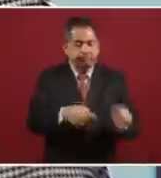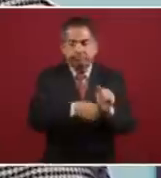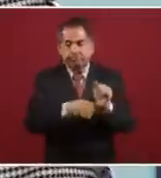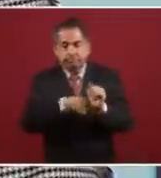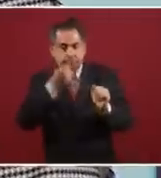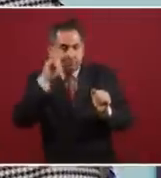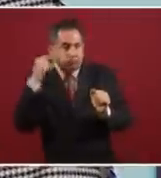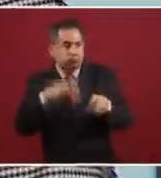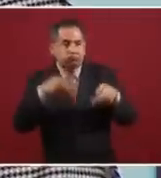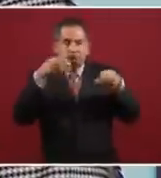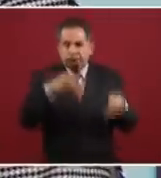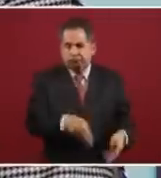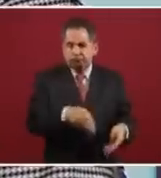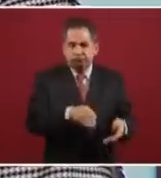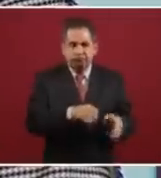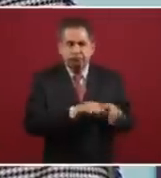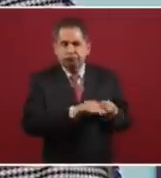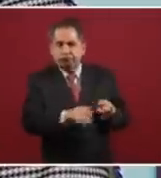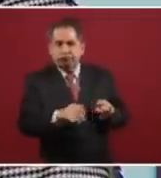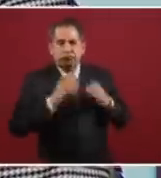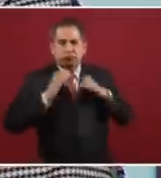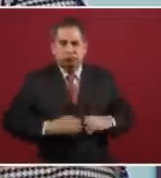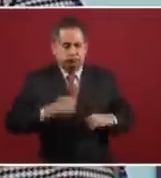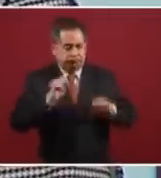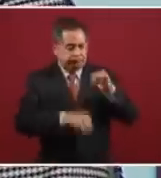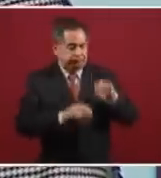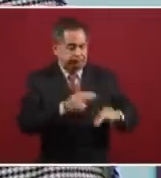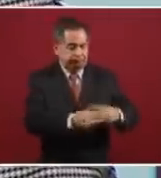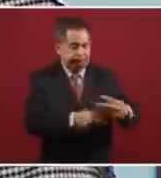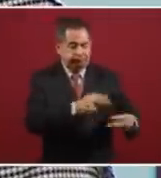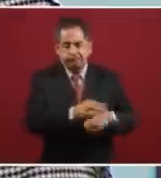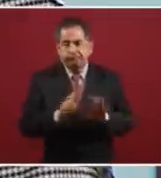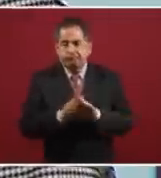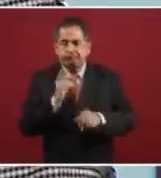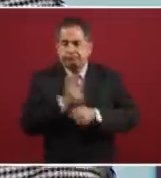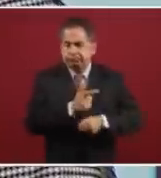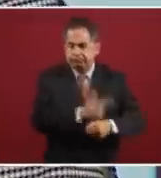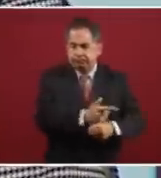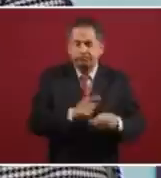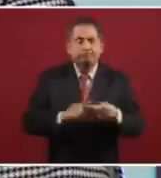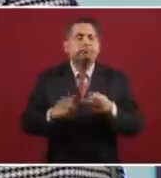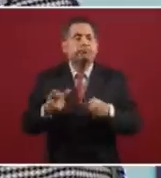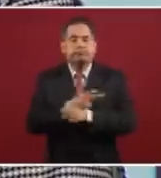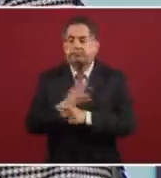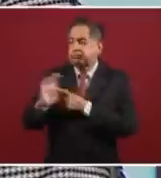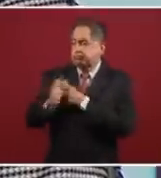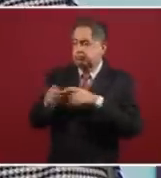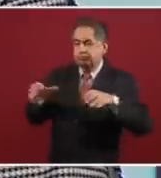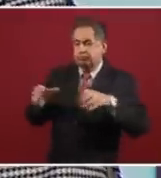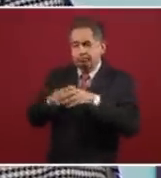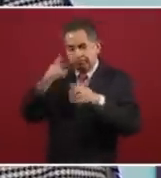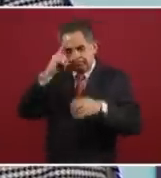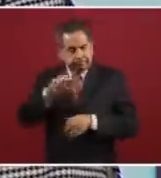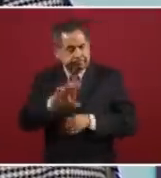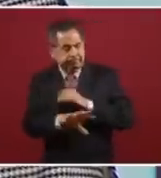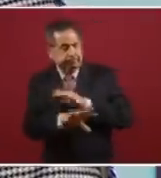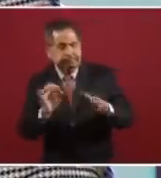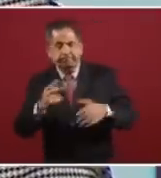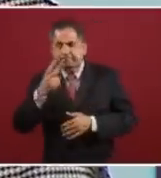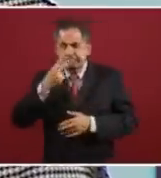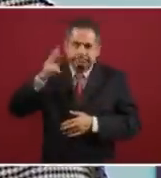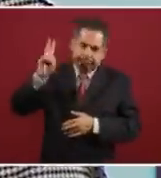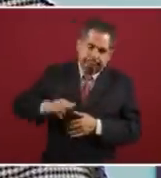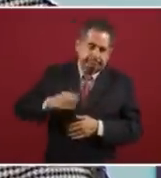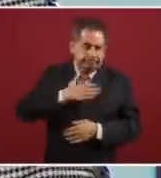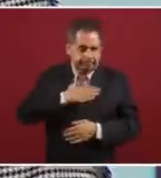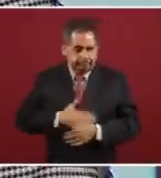como lo habíamos prometido, de la identificación de los cuerpos, de la Comisión Presidencial para la Verdad y la Justicia